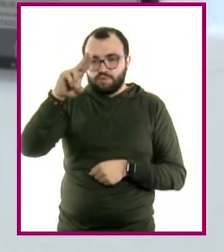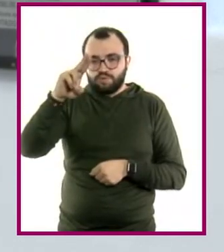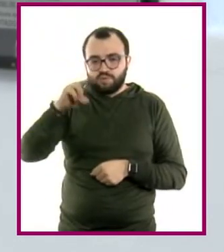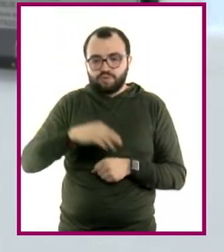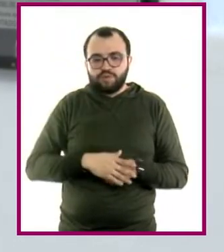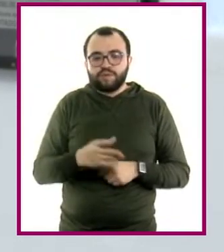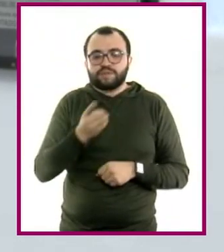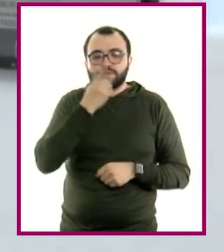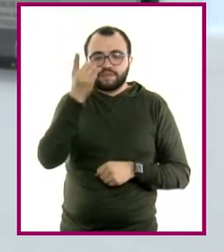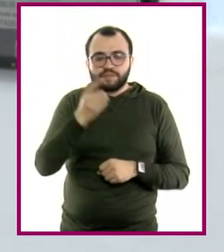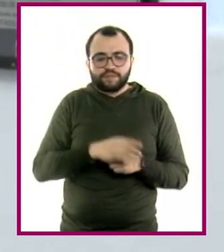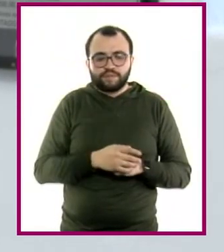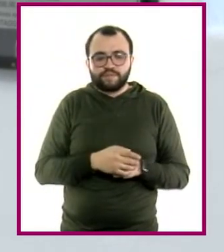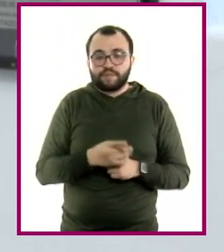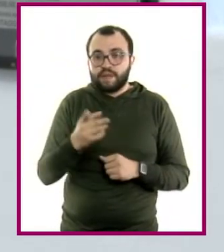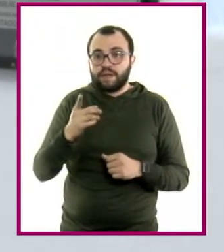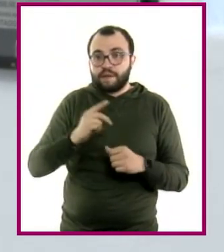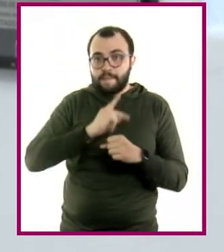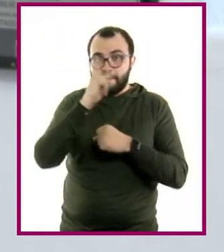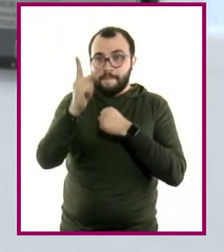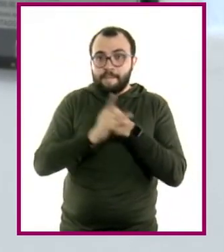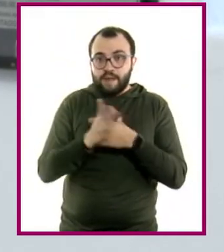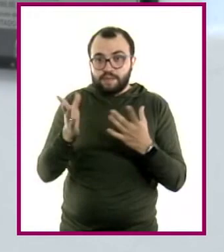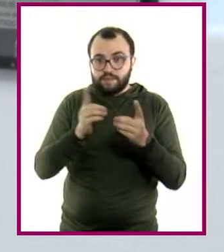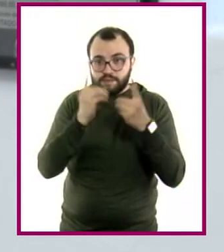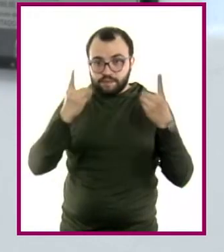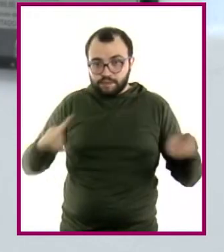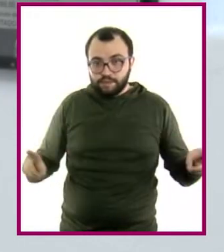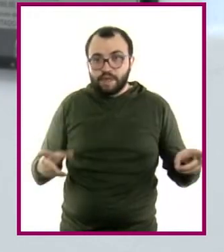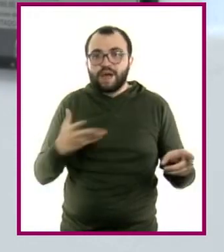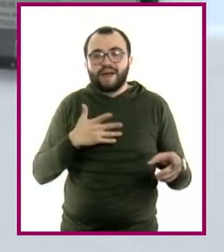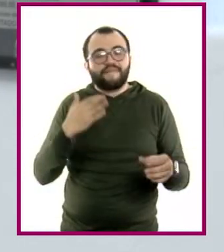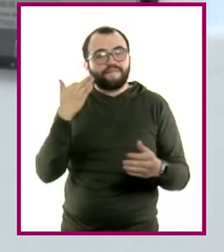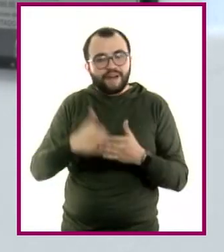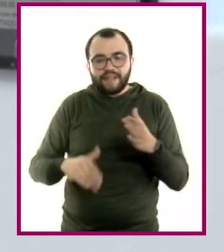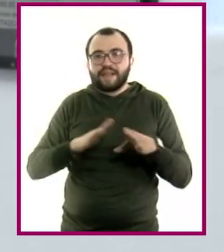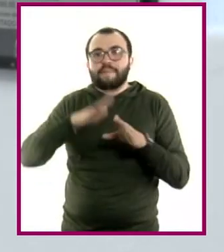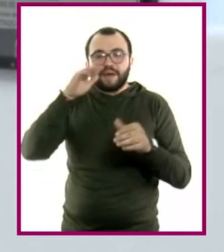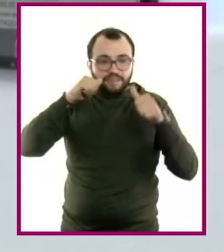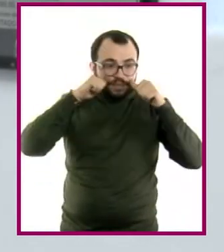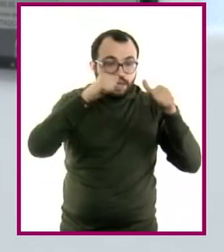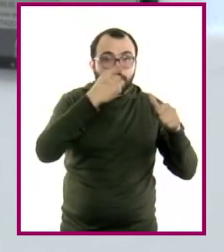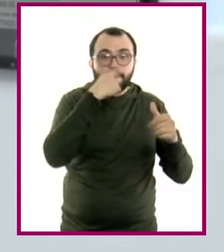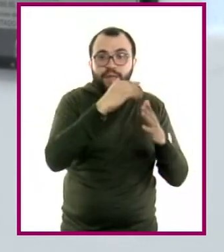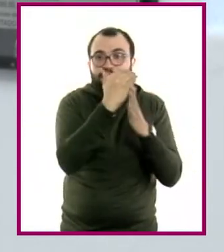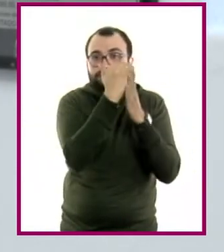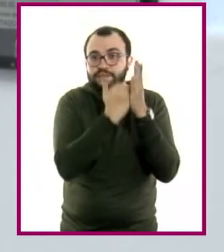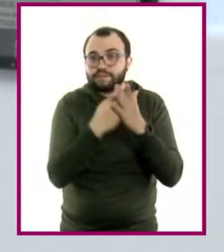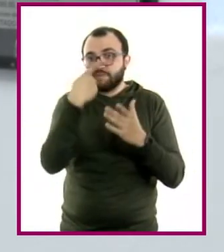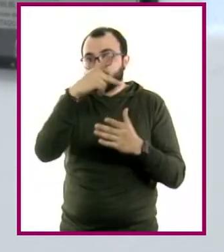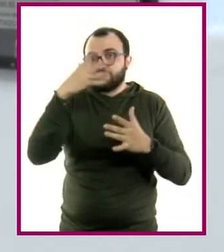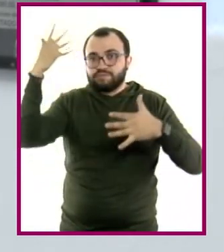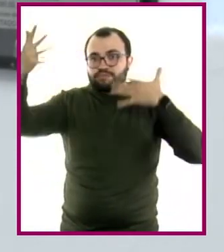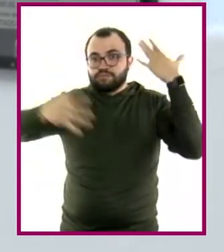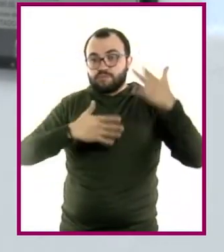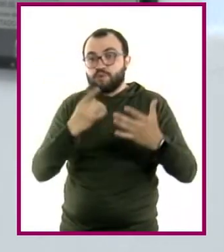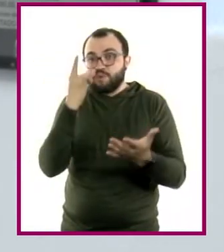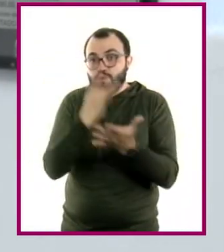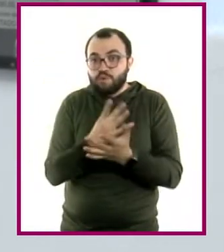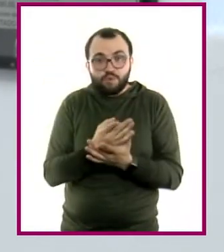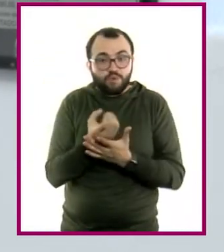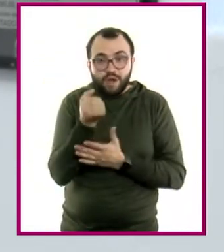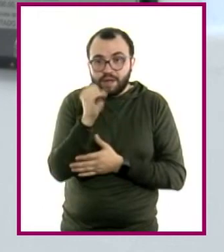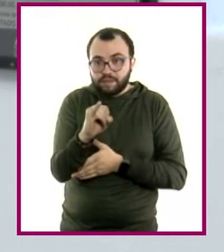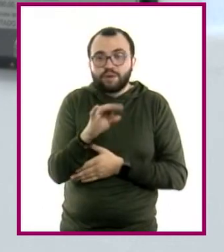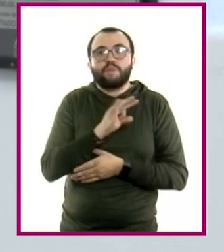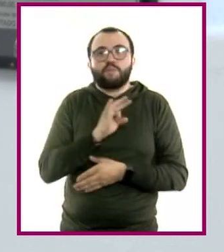Guterres, señaló que los países en desarrollo necesitan más asistencia para remediar el deterioro de su medio ambiente. Solo así será